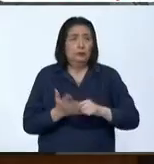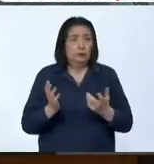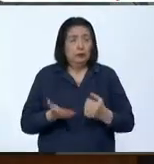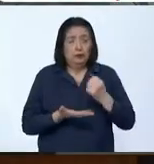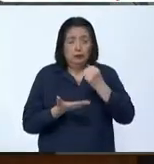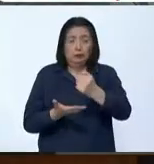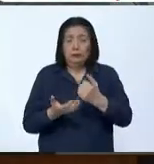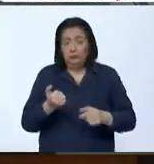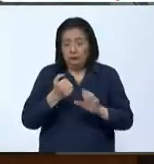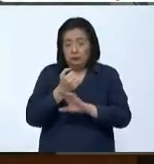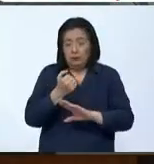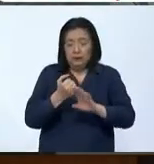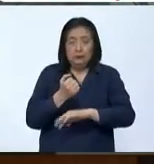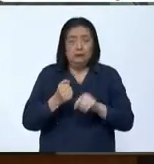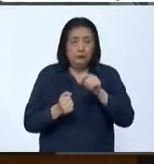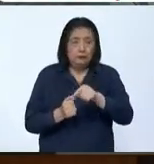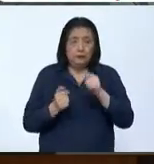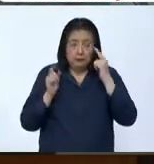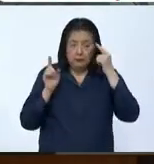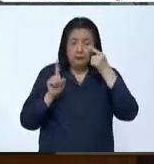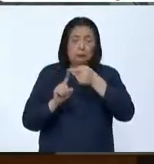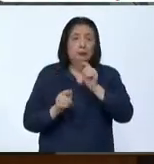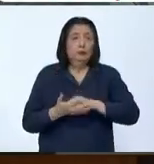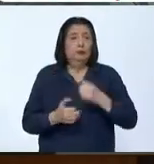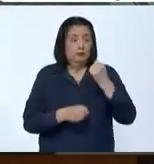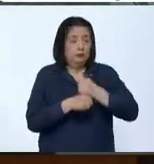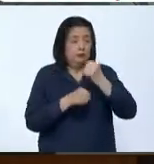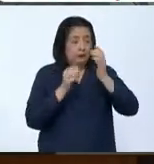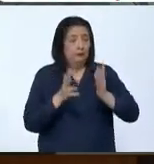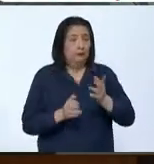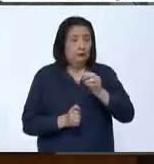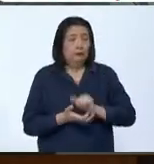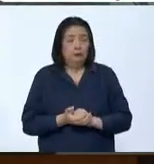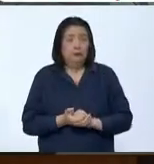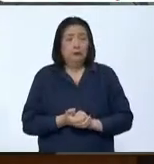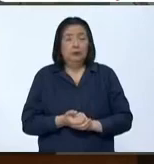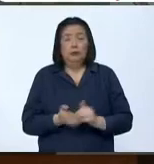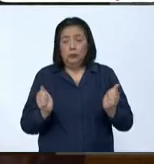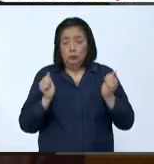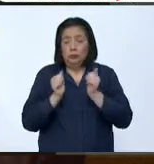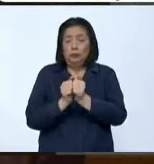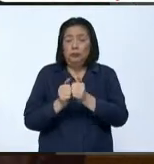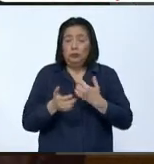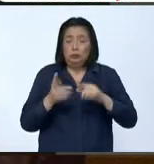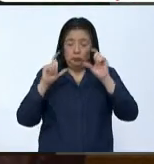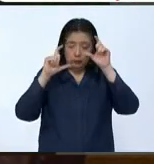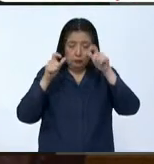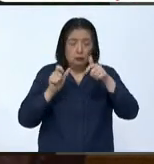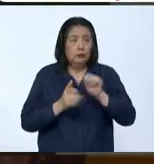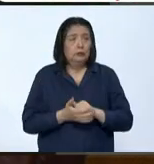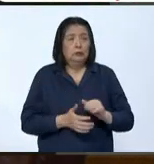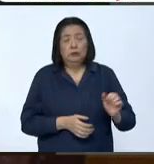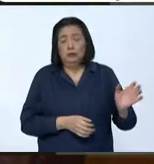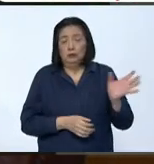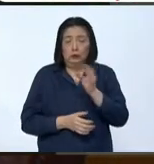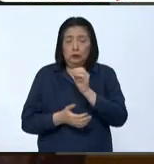capital semilla para dicho fin los trabajadores de la mano con el congreso y todos los actores relevantes